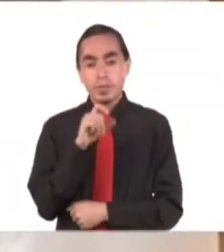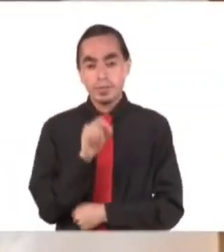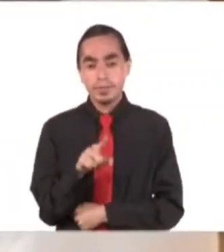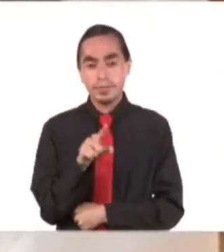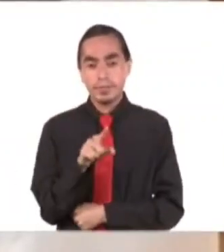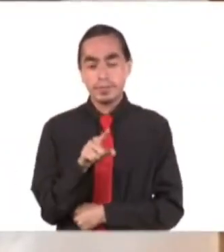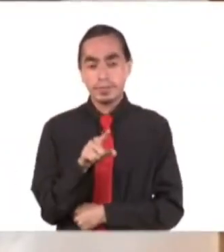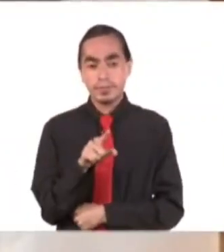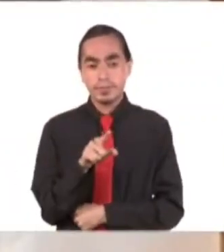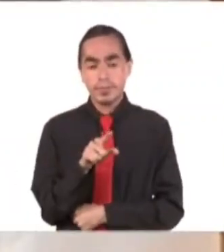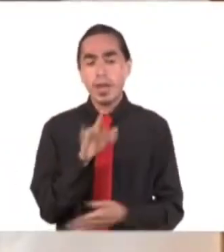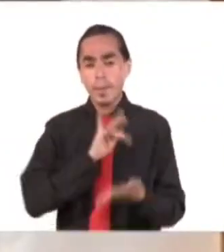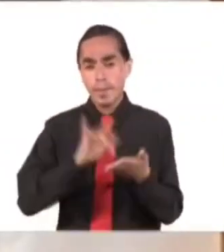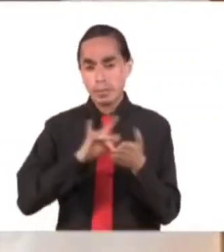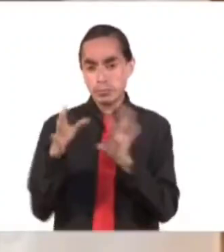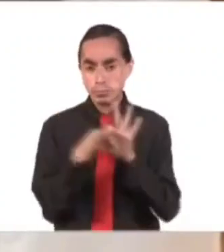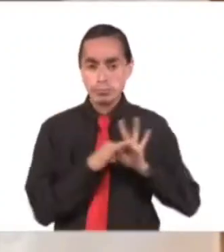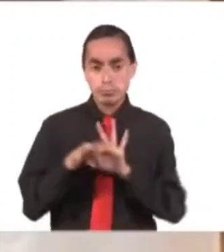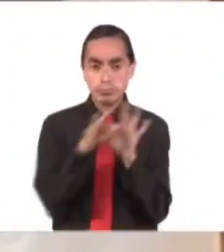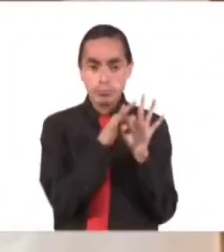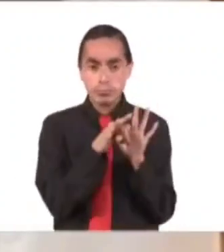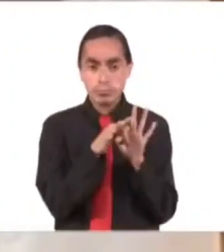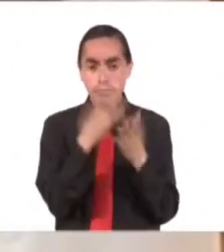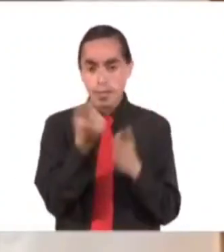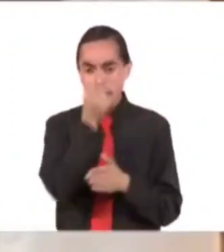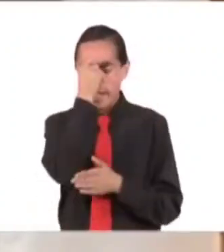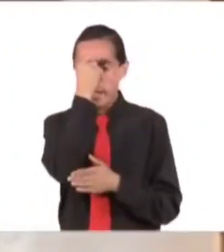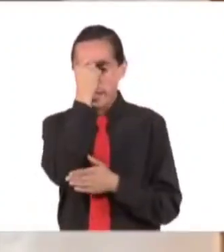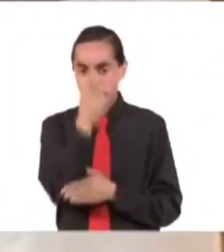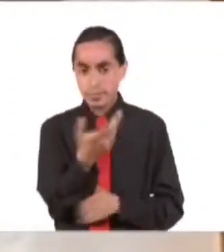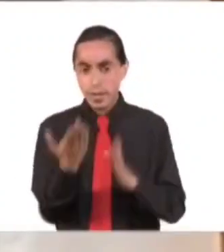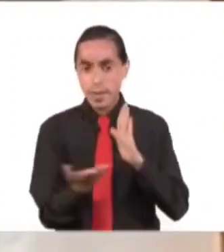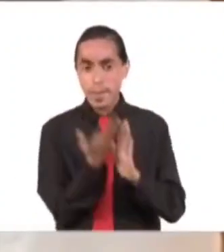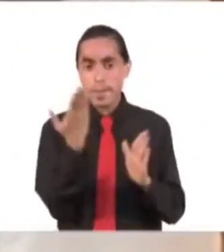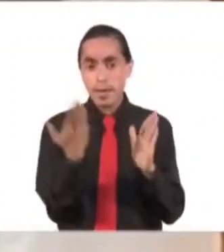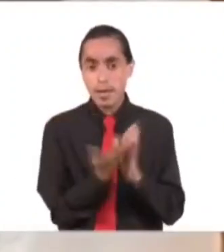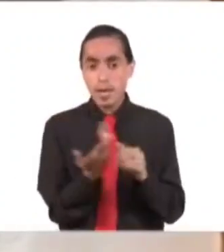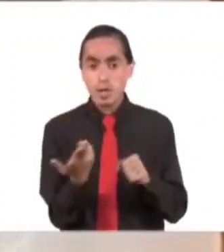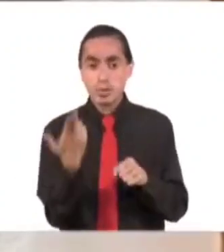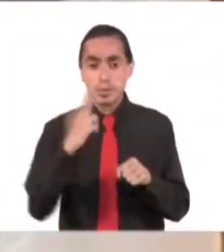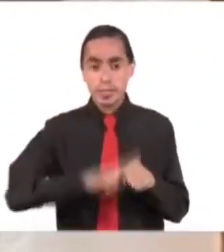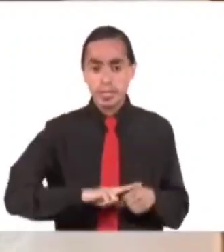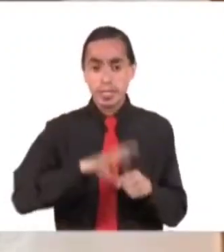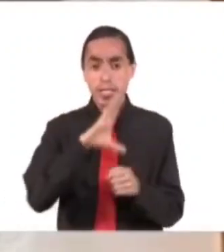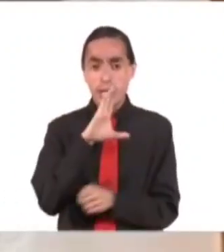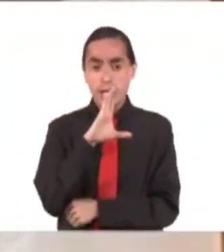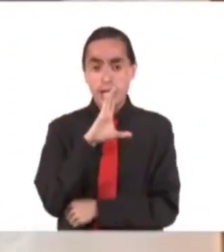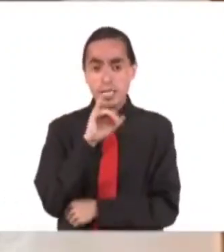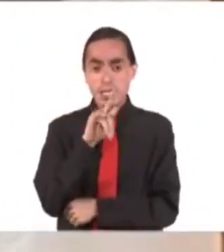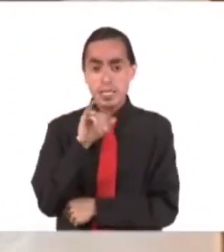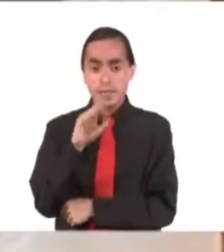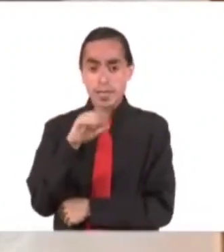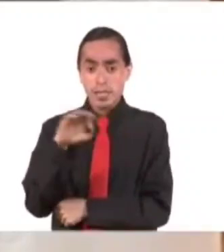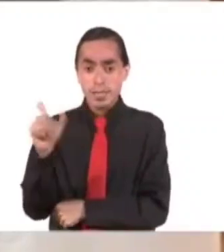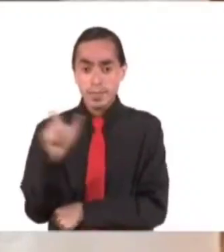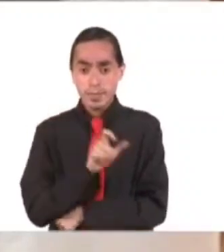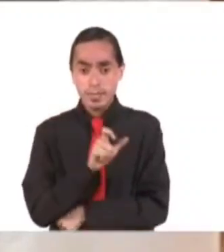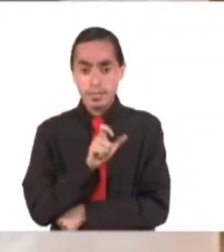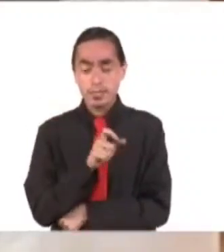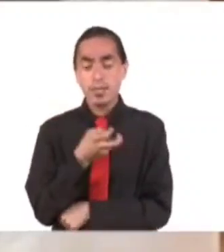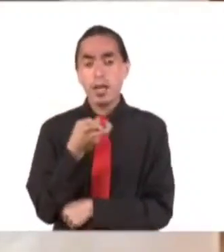con la que también colaboramos, se creó el hospital Citibanamex. ¿Se acuerdan? Que fue muy importante.